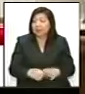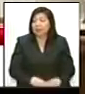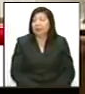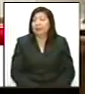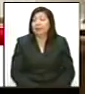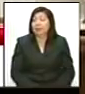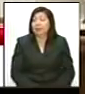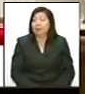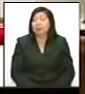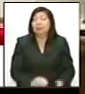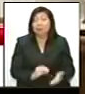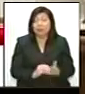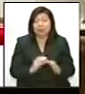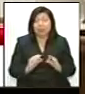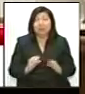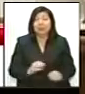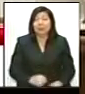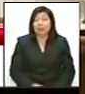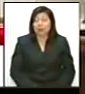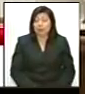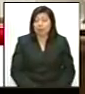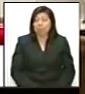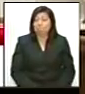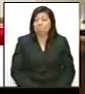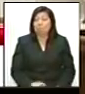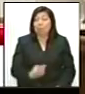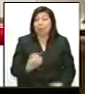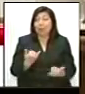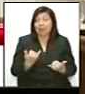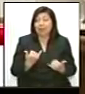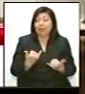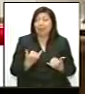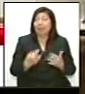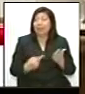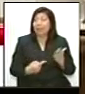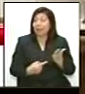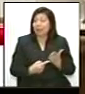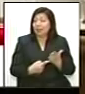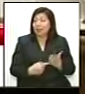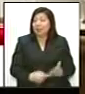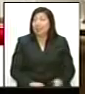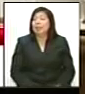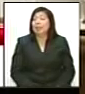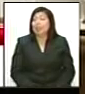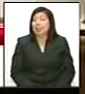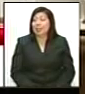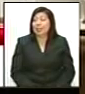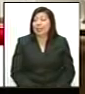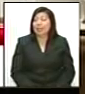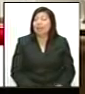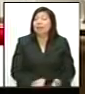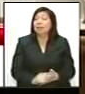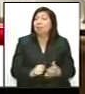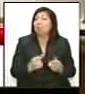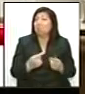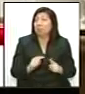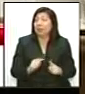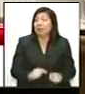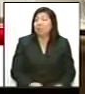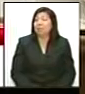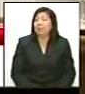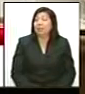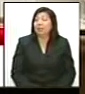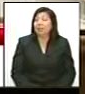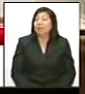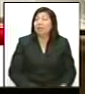un trabajo un poco delicado. Y para eso también vamos a utilizar tecnología que permita pues desentrañar